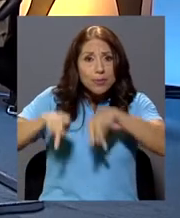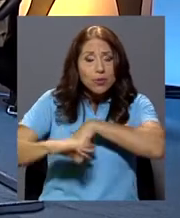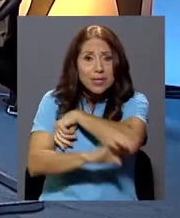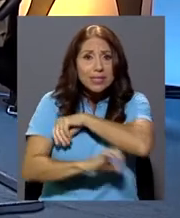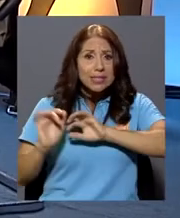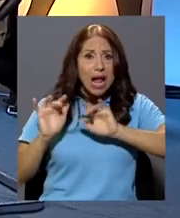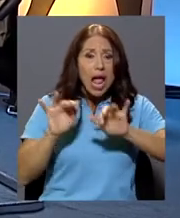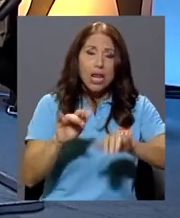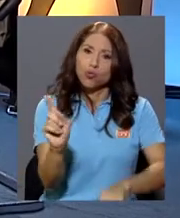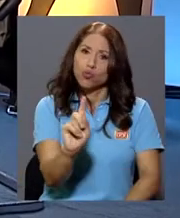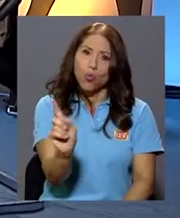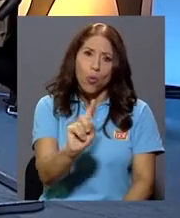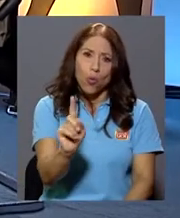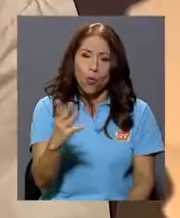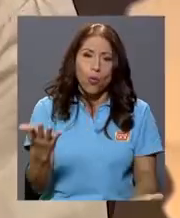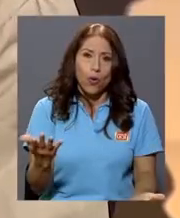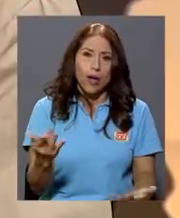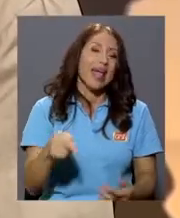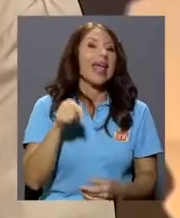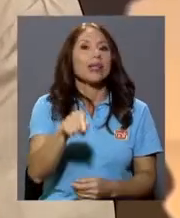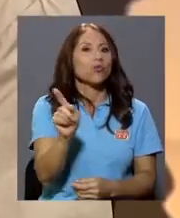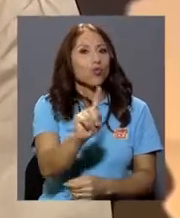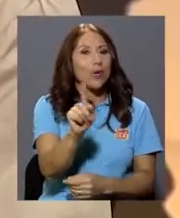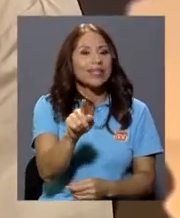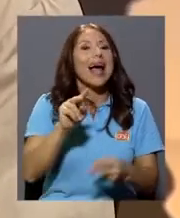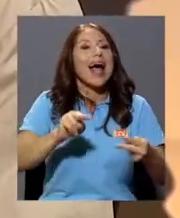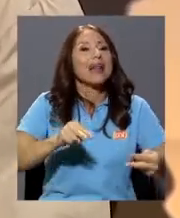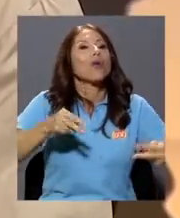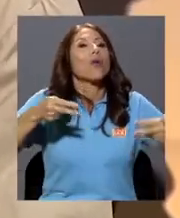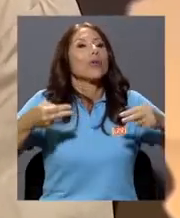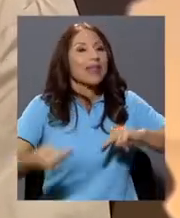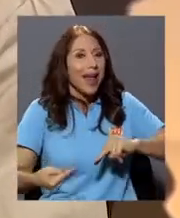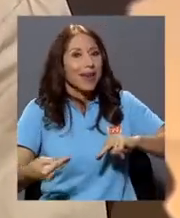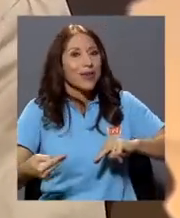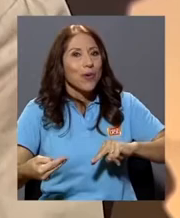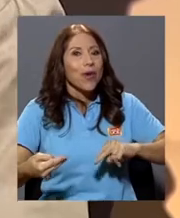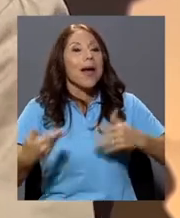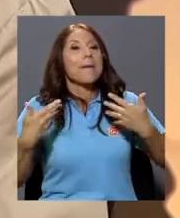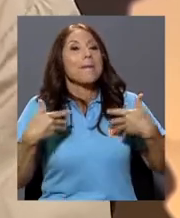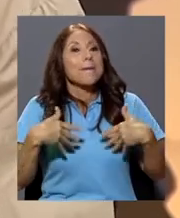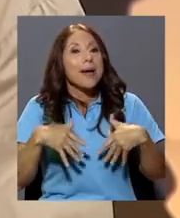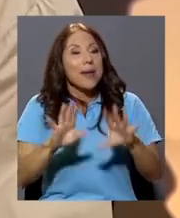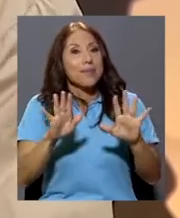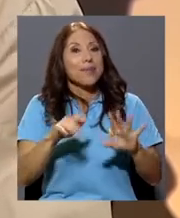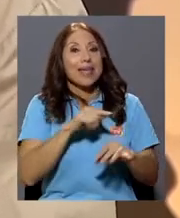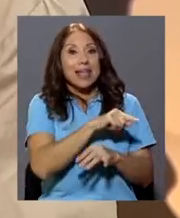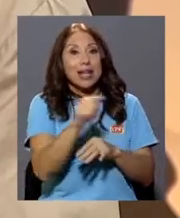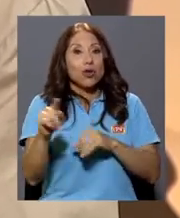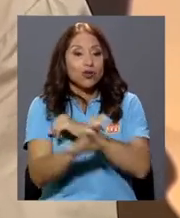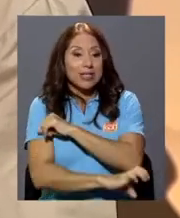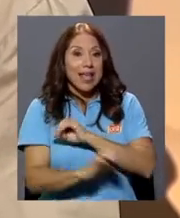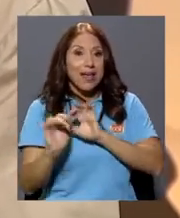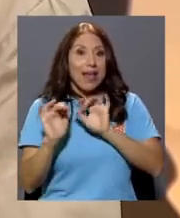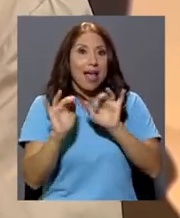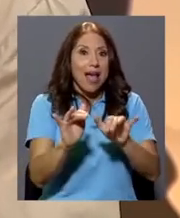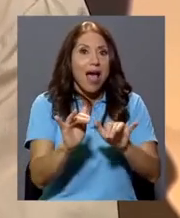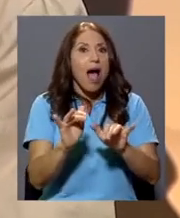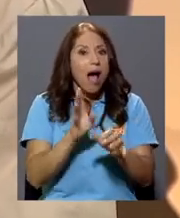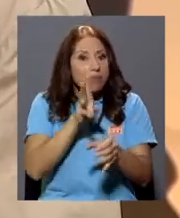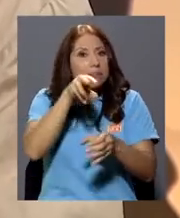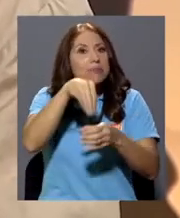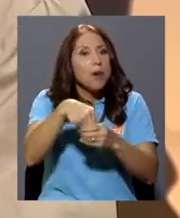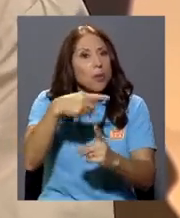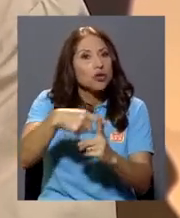provocado y no es un elemento, al contrario, lo que ha hecho precisamente es intervenir en ese proceso de una forma positiva,